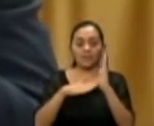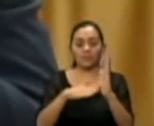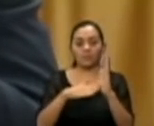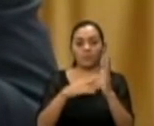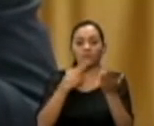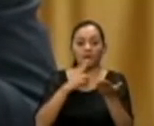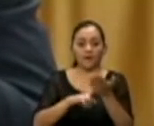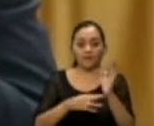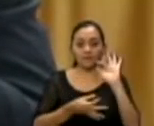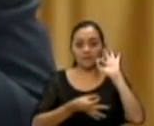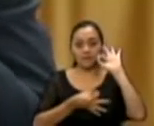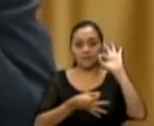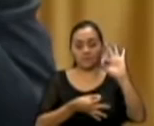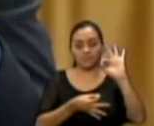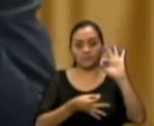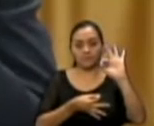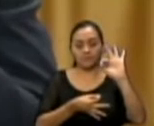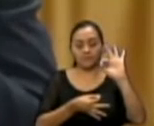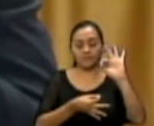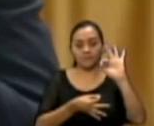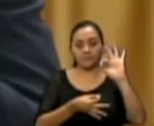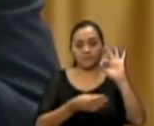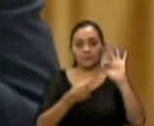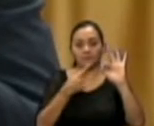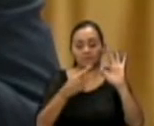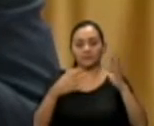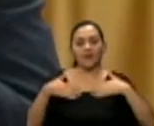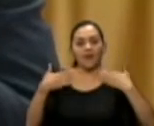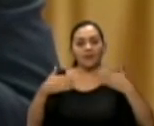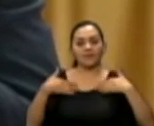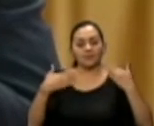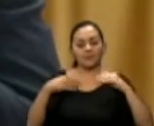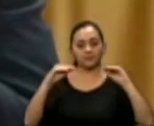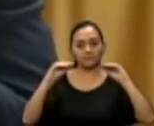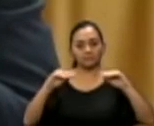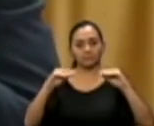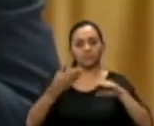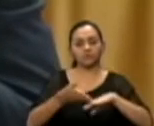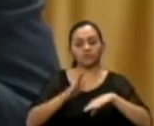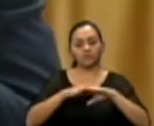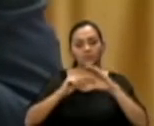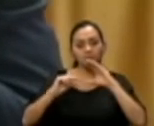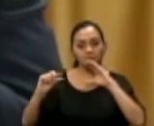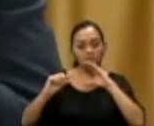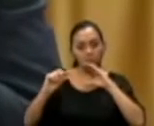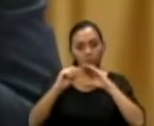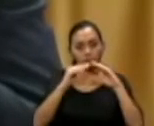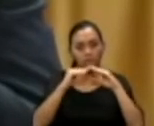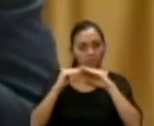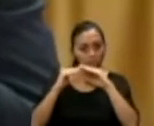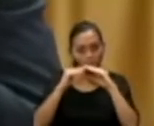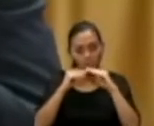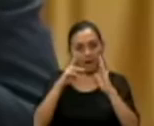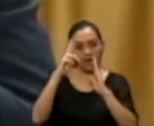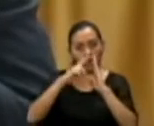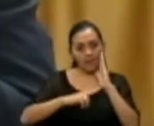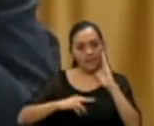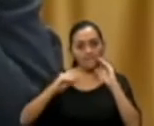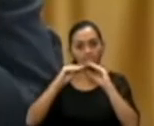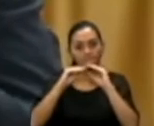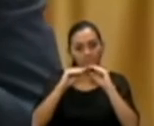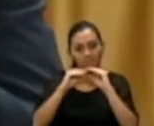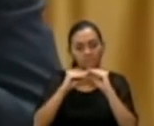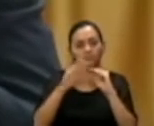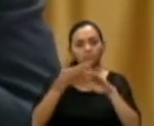pastoral evangélica odio ni banalizar con alegría de la distribución de la riqueza etcétera lea lo que escribe en la datos